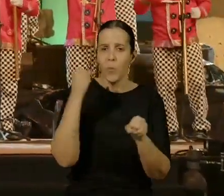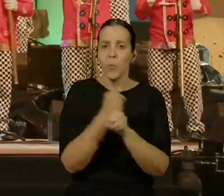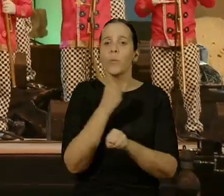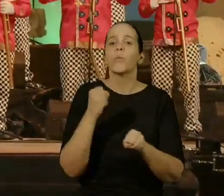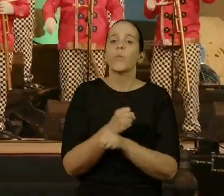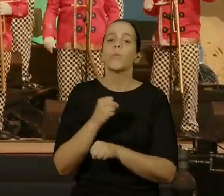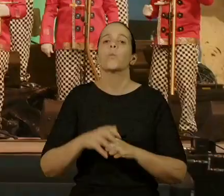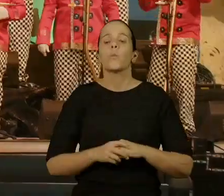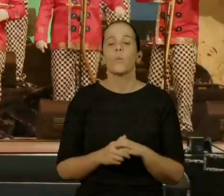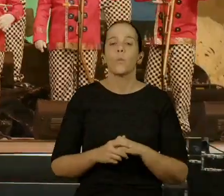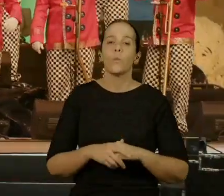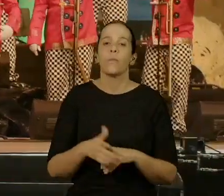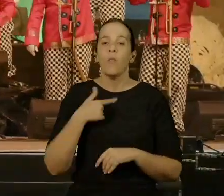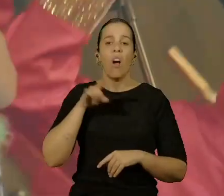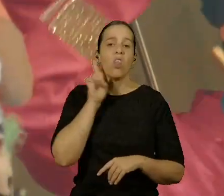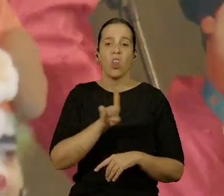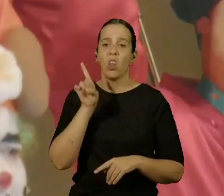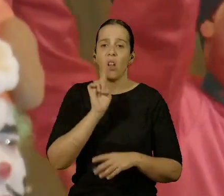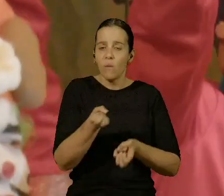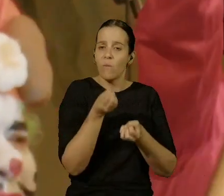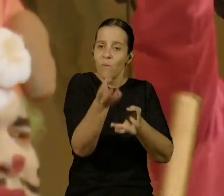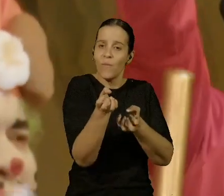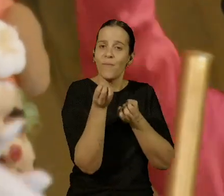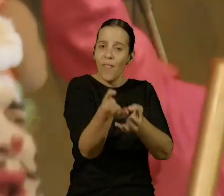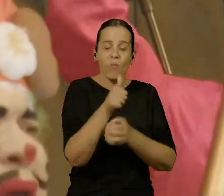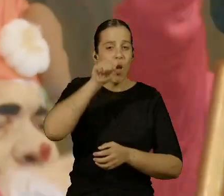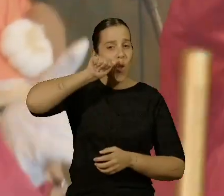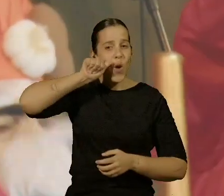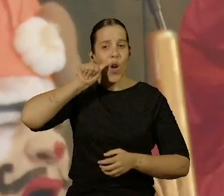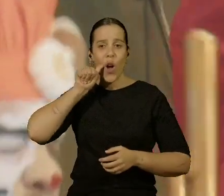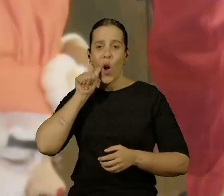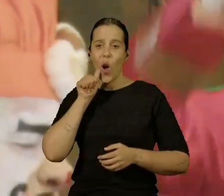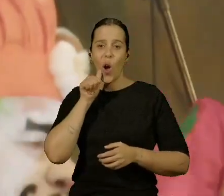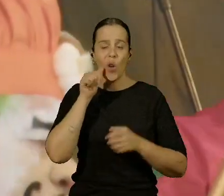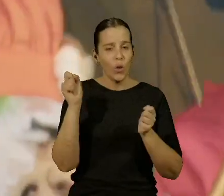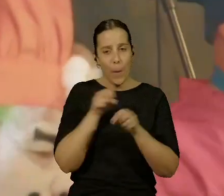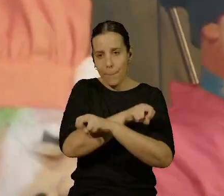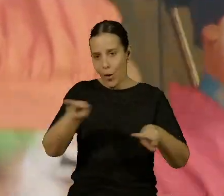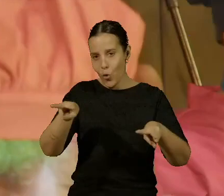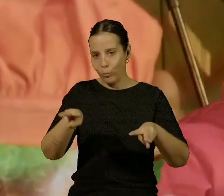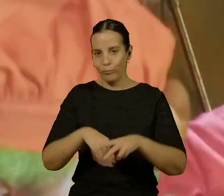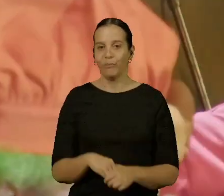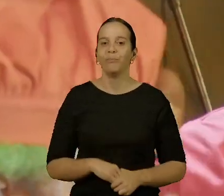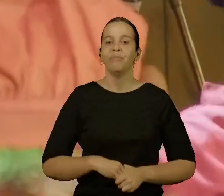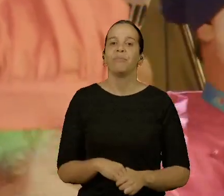boca, solo mentiras, y Sánchez el que más.